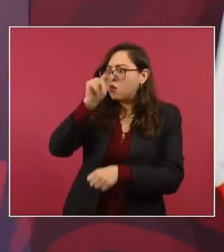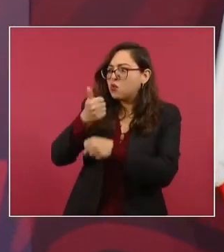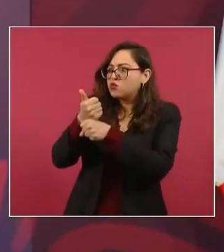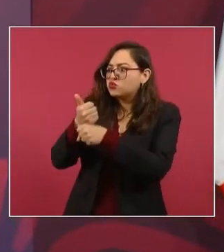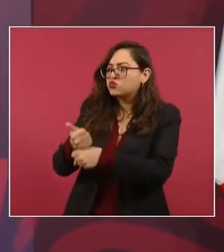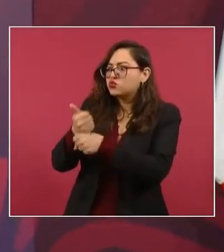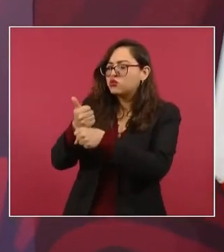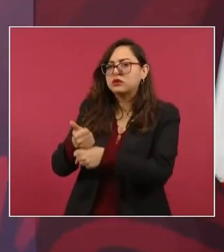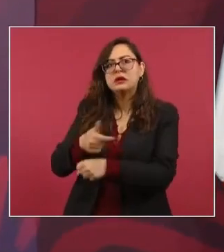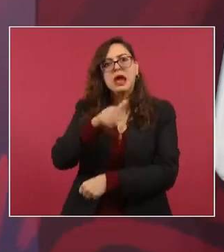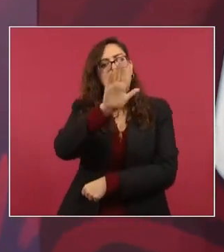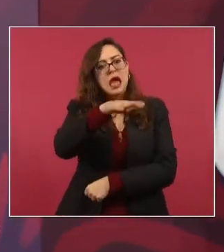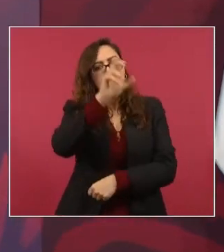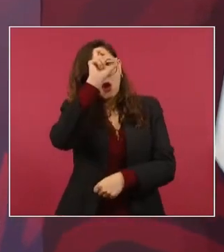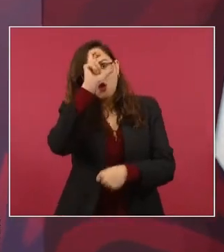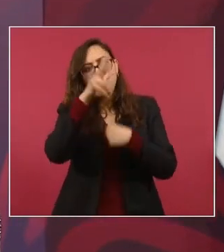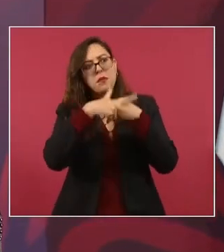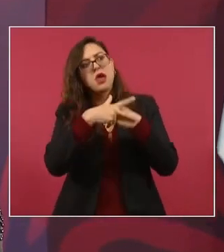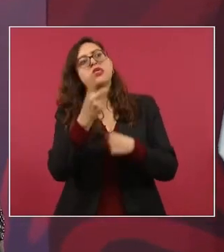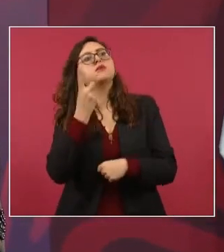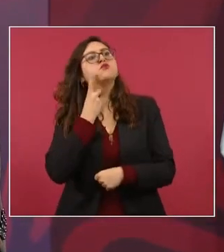Ya basta